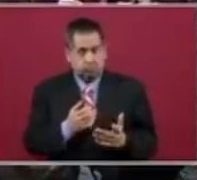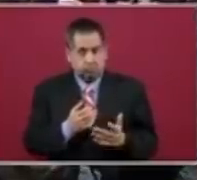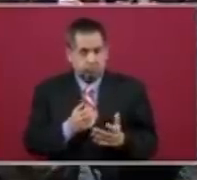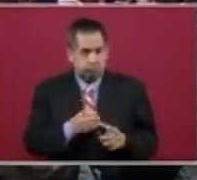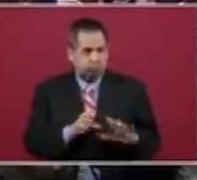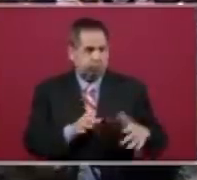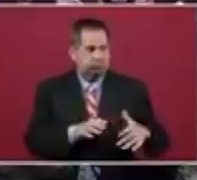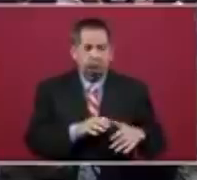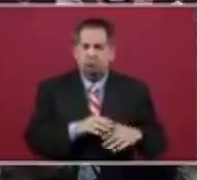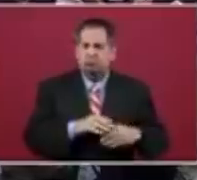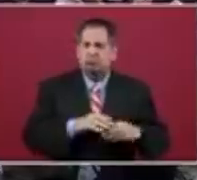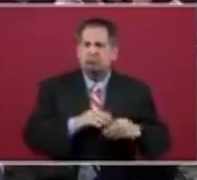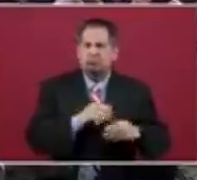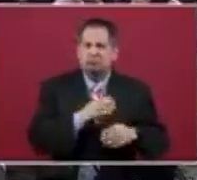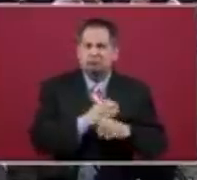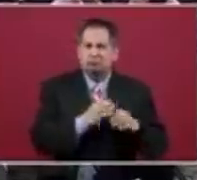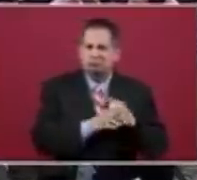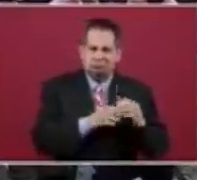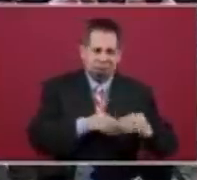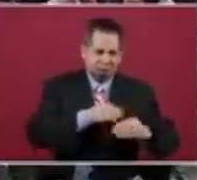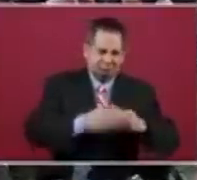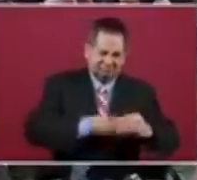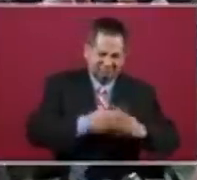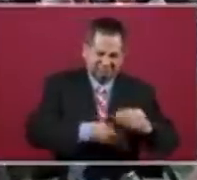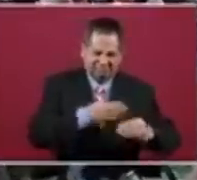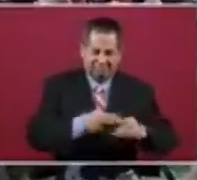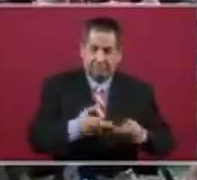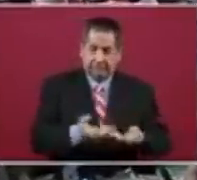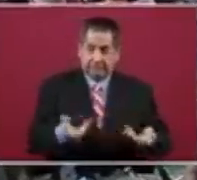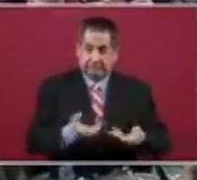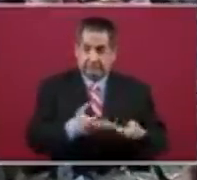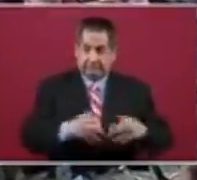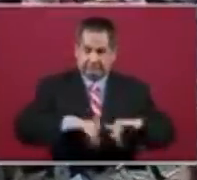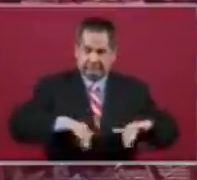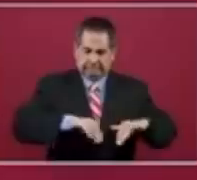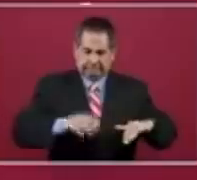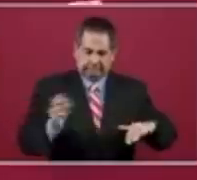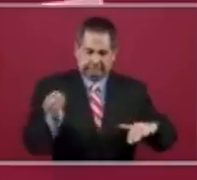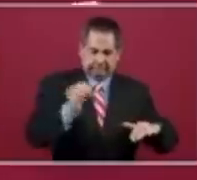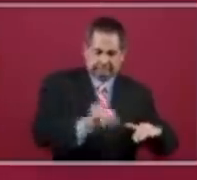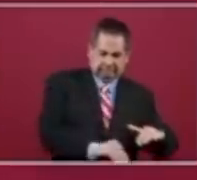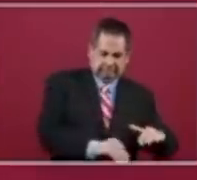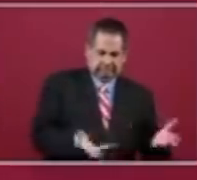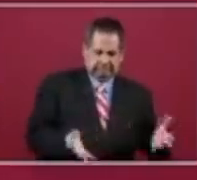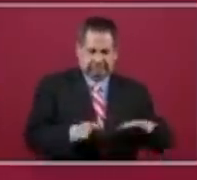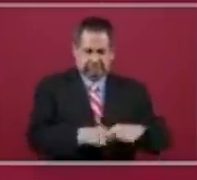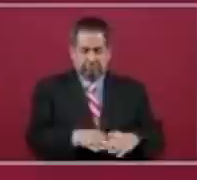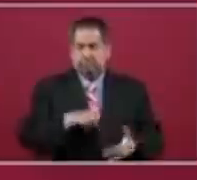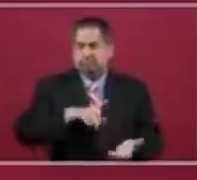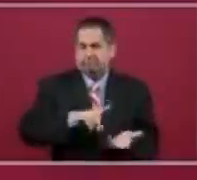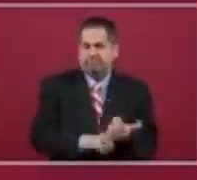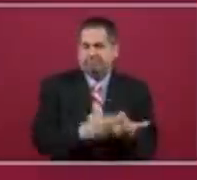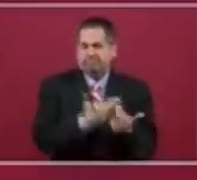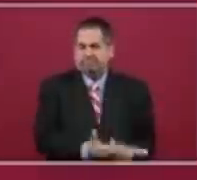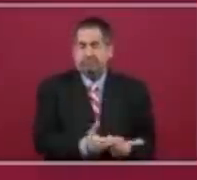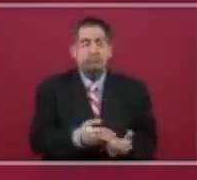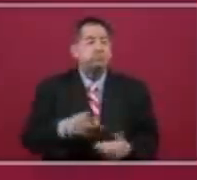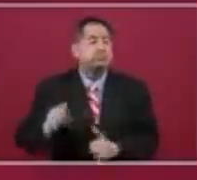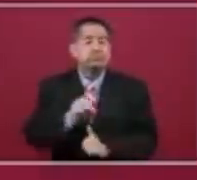protegidas, envueltas, enterradas. Esta fue una labor del